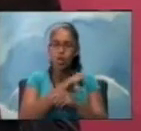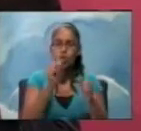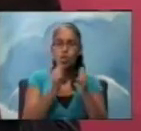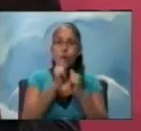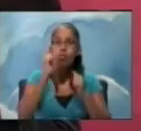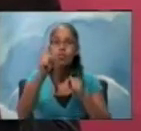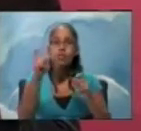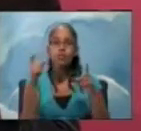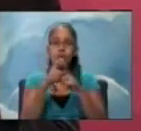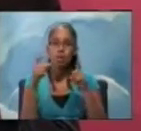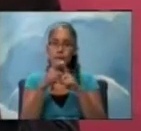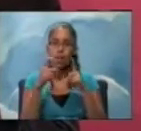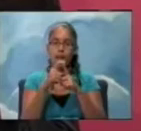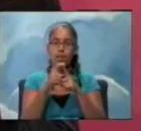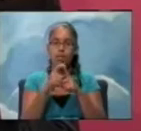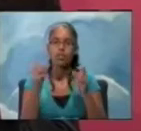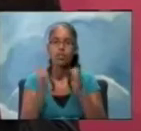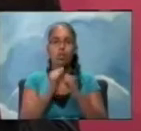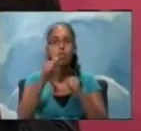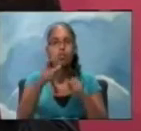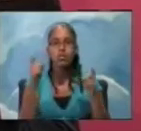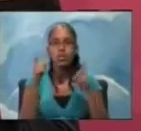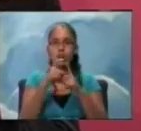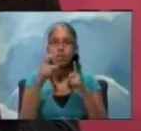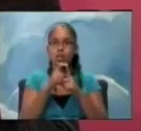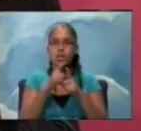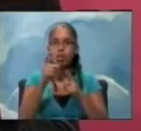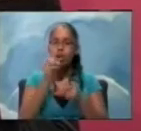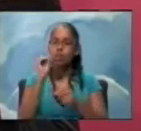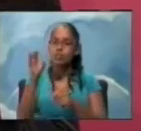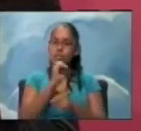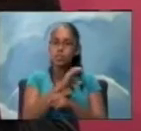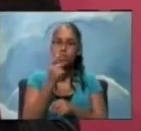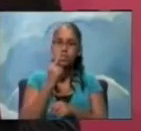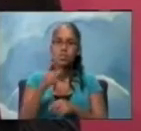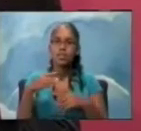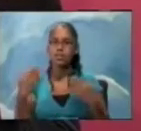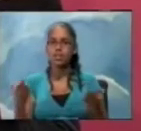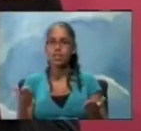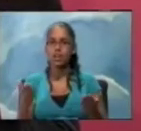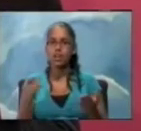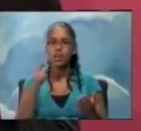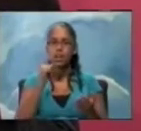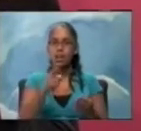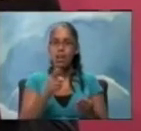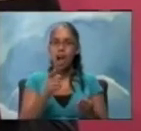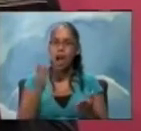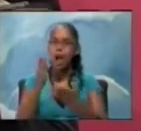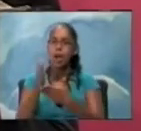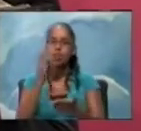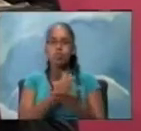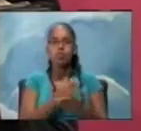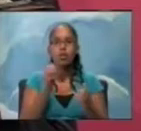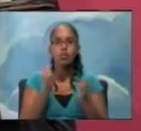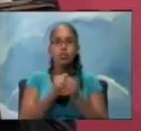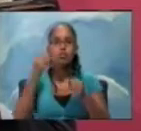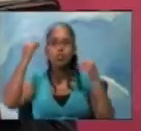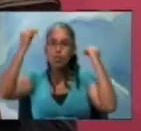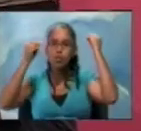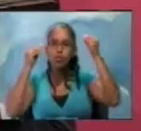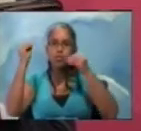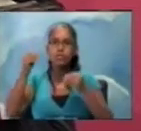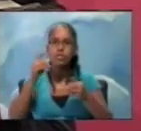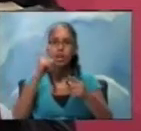sola palabra. Con una sola palabra los ahuyentó, dice que se fueron acusados por su conciencia aquella